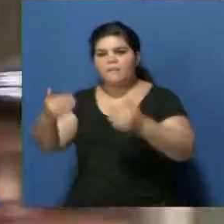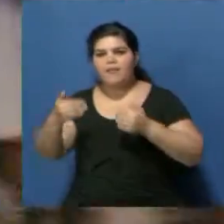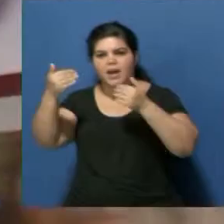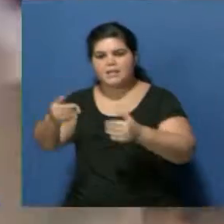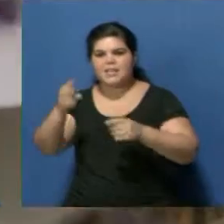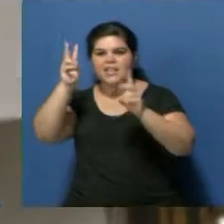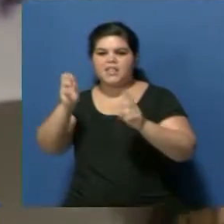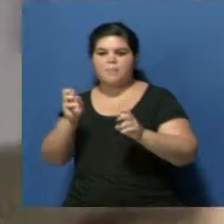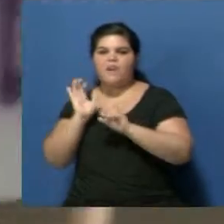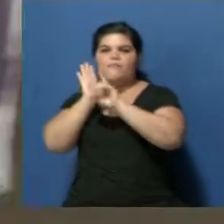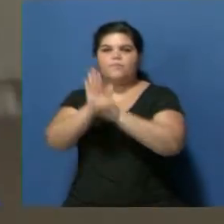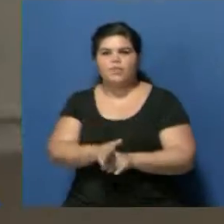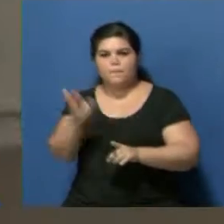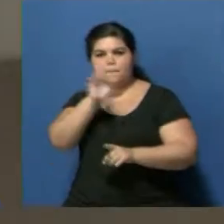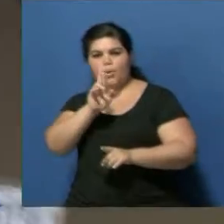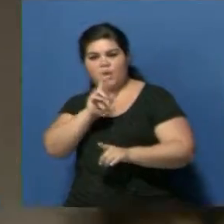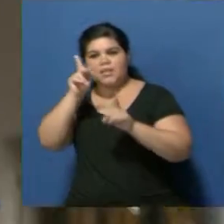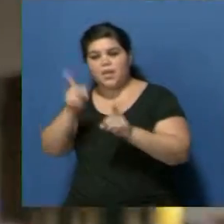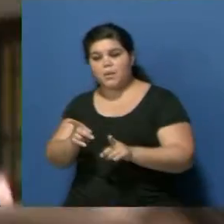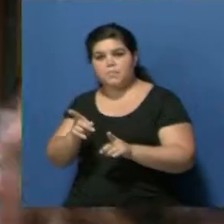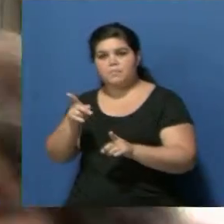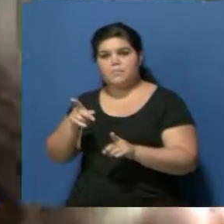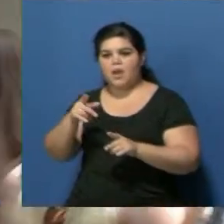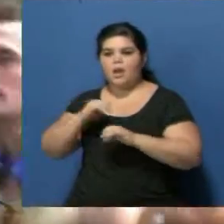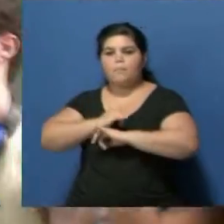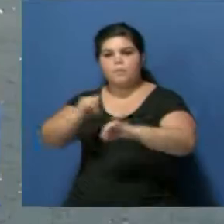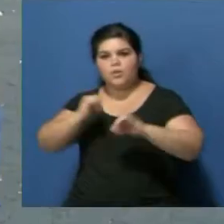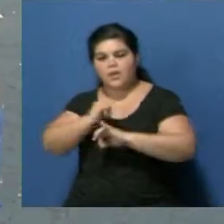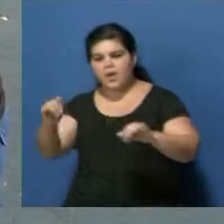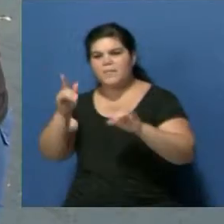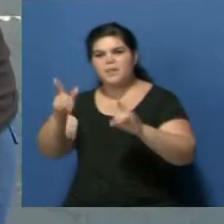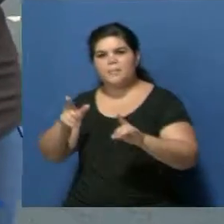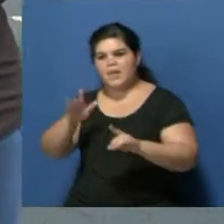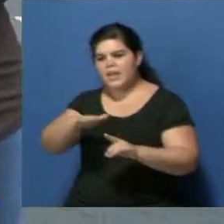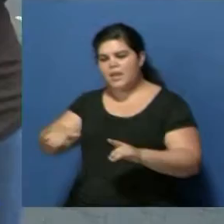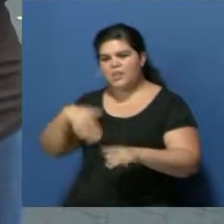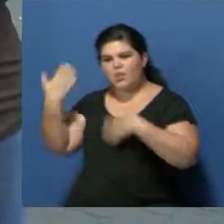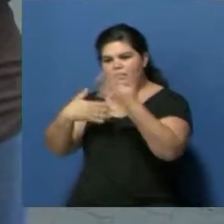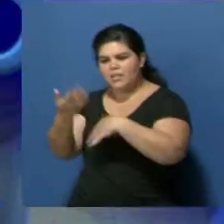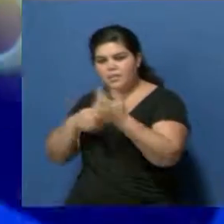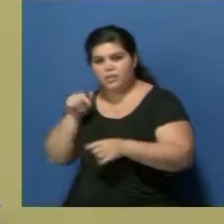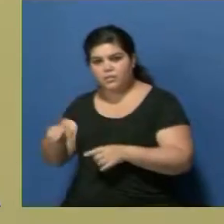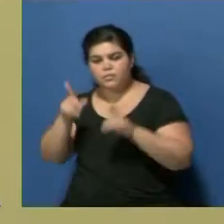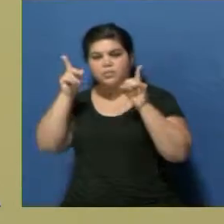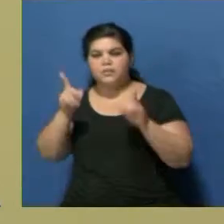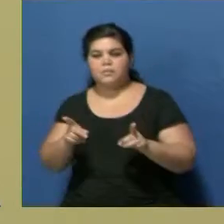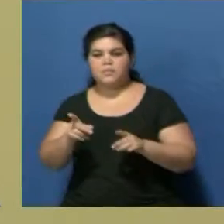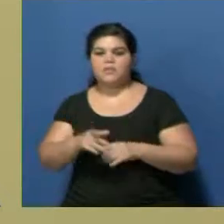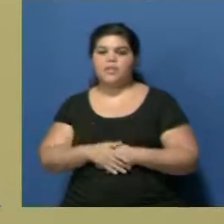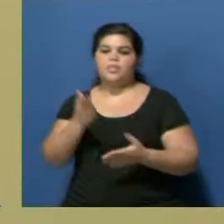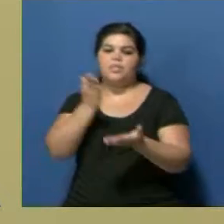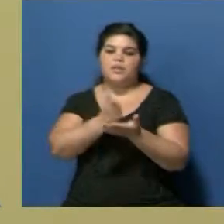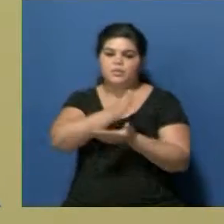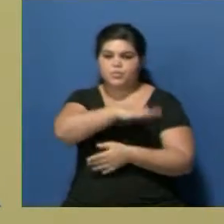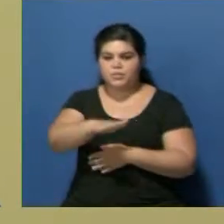a nivel abuso, por la cantidad de programas que hay de abuso infantil y de maltrato infantil, por la desprotección de los derechos de los